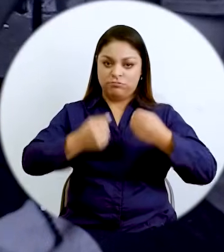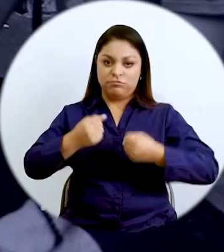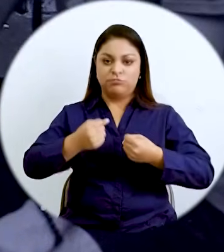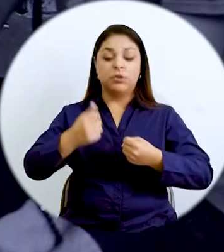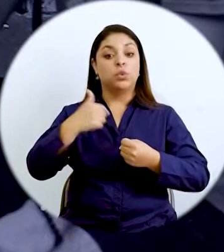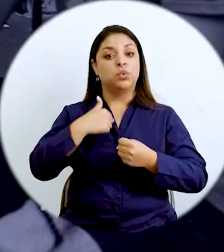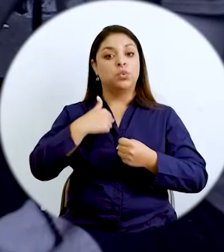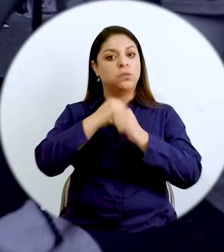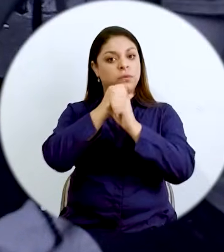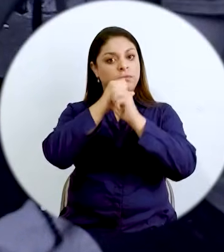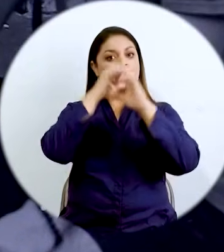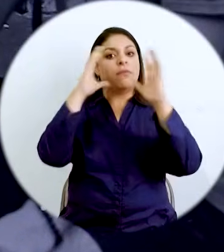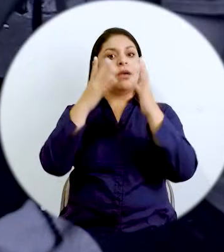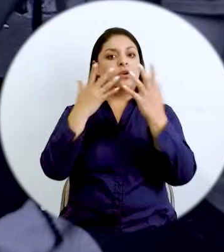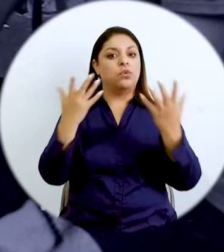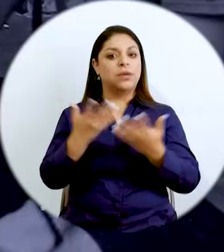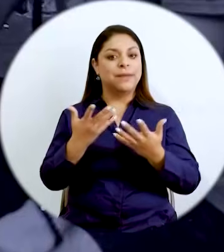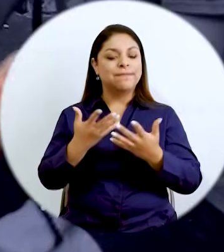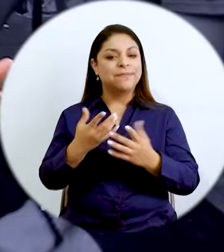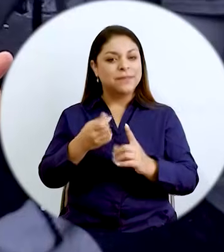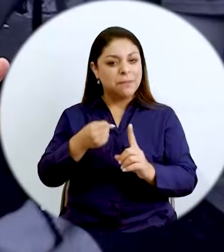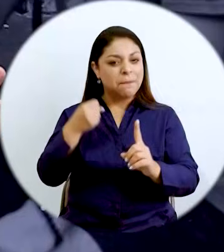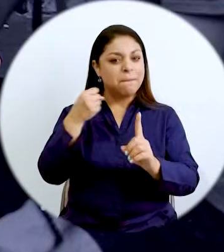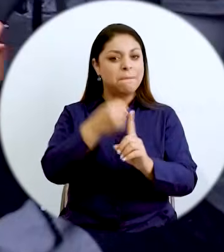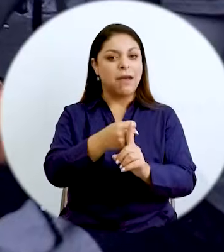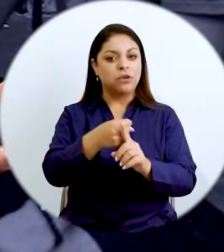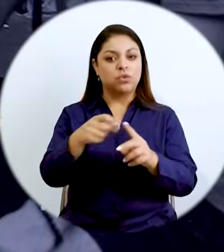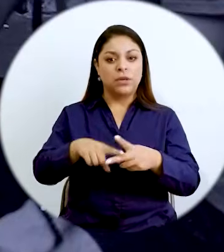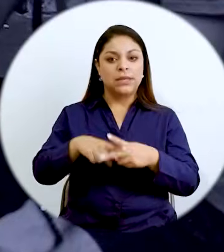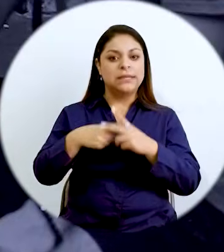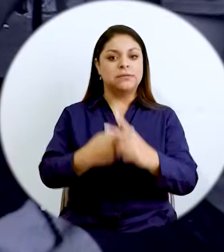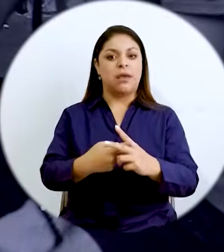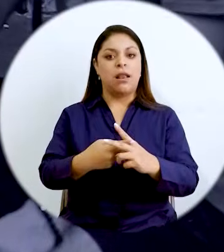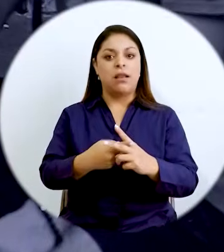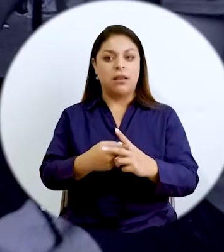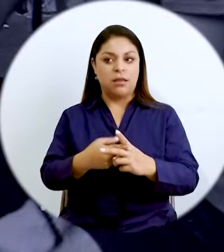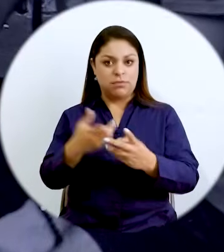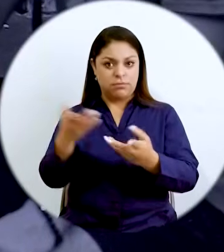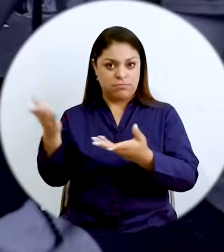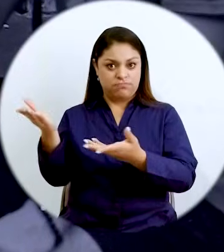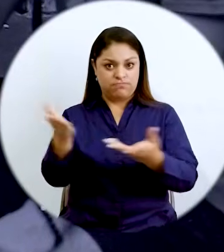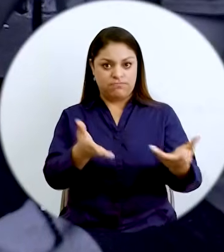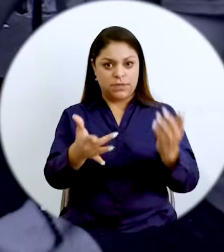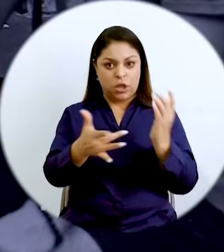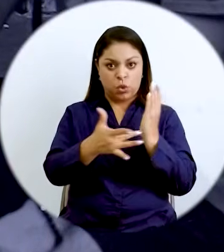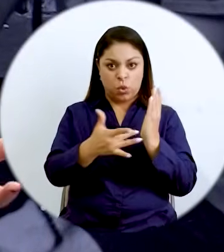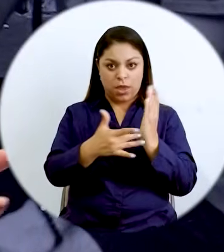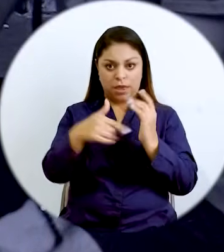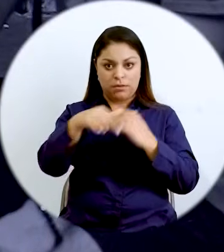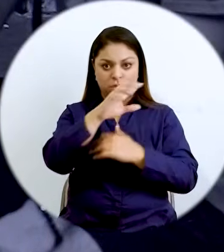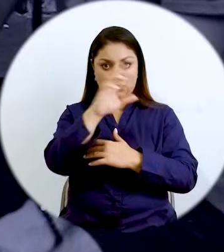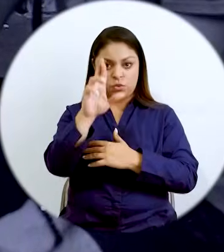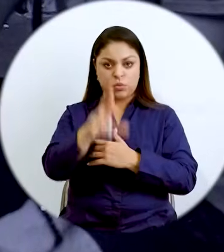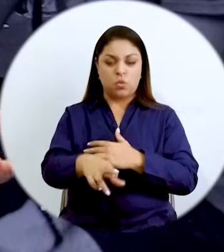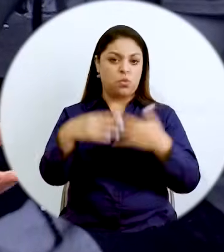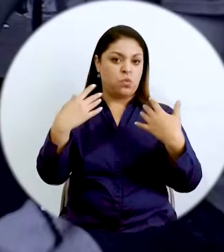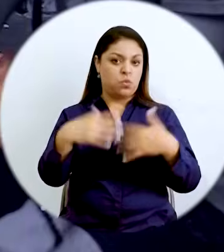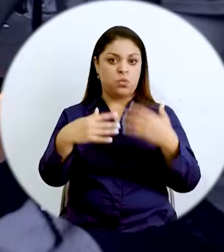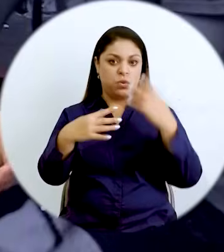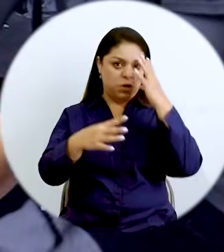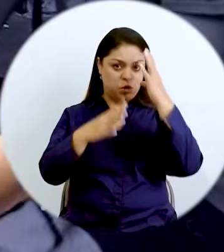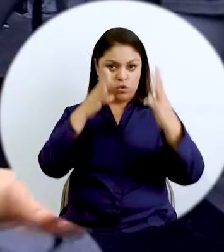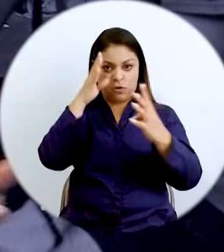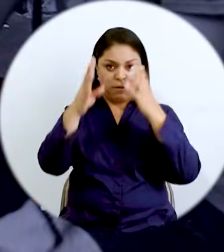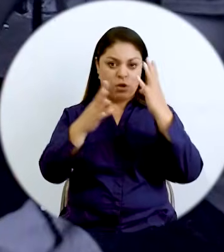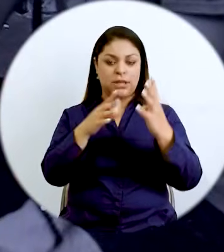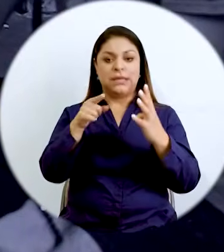incluso el impacto inicial de introducir una tecnología de este tipo en Costa Rica fue bastante innovador en su momento